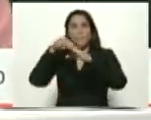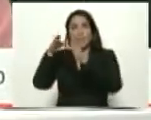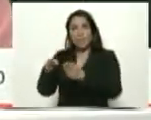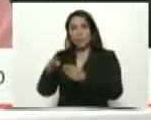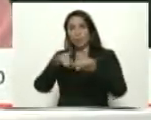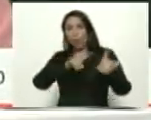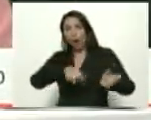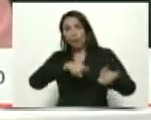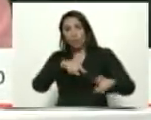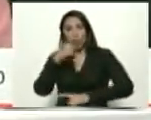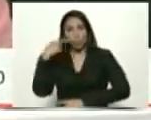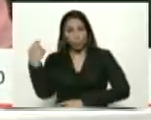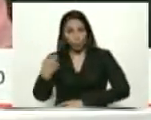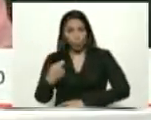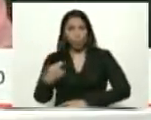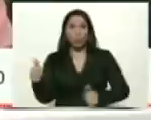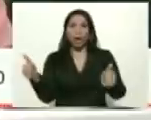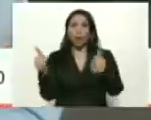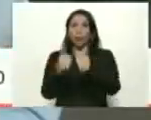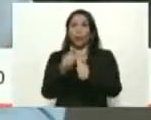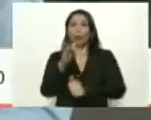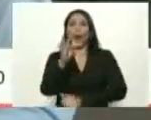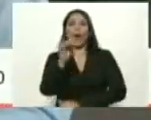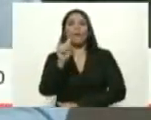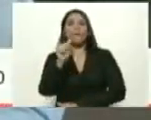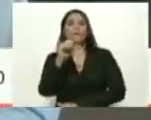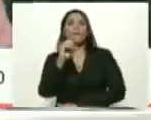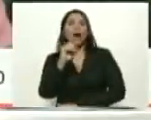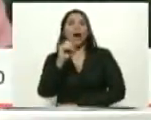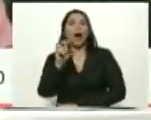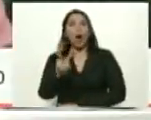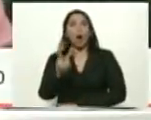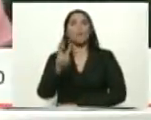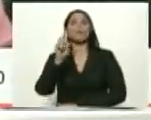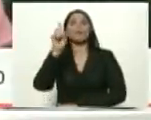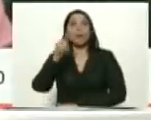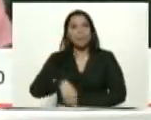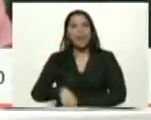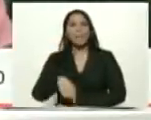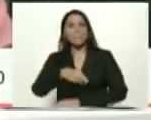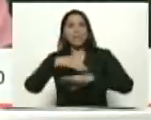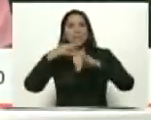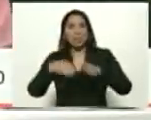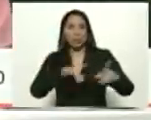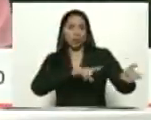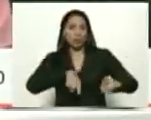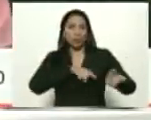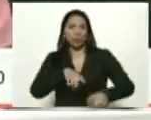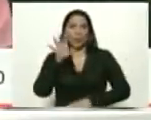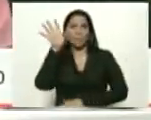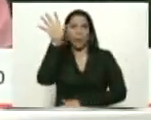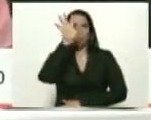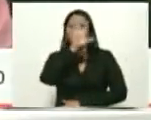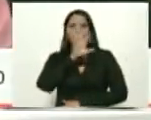Agricultura con la FAO y los ministros de Agricultura de todo el continente.